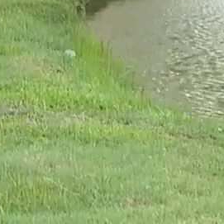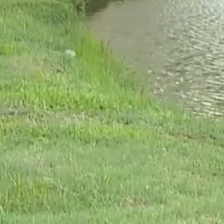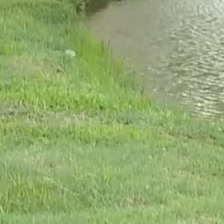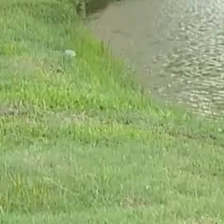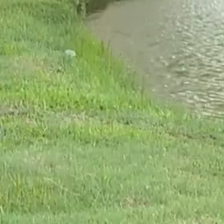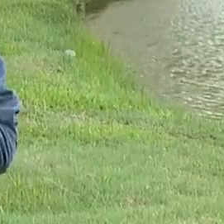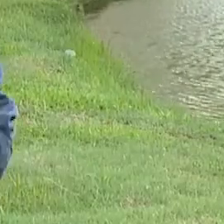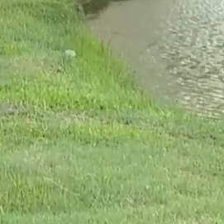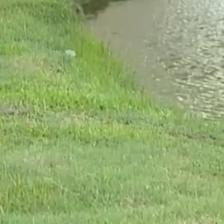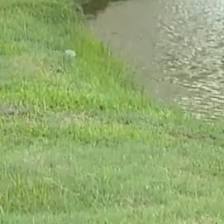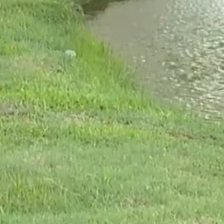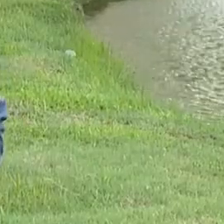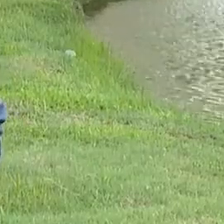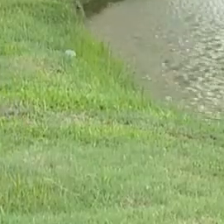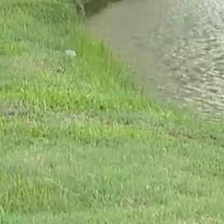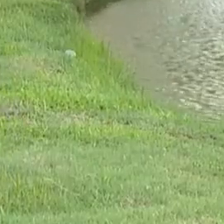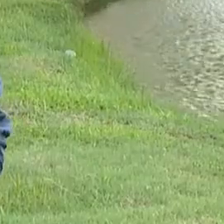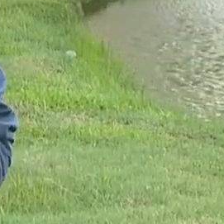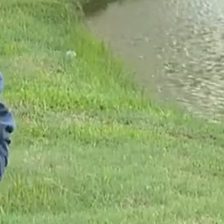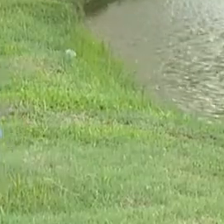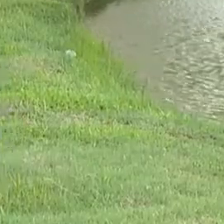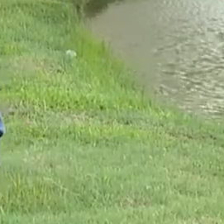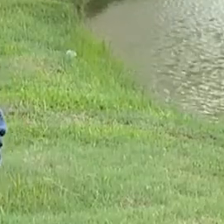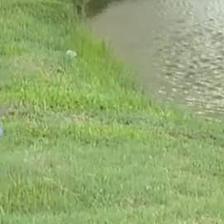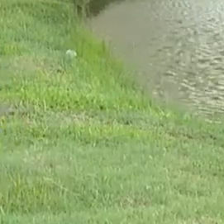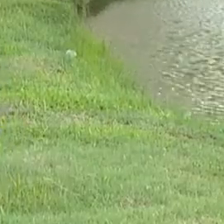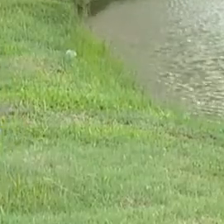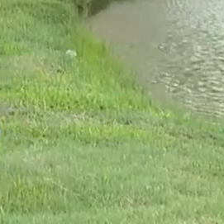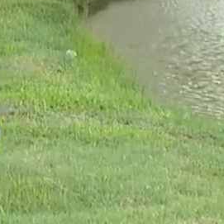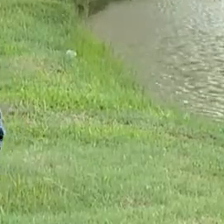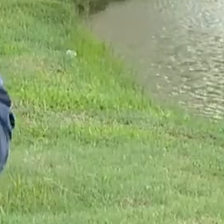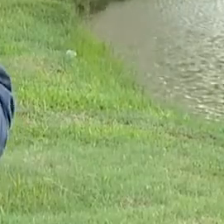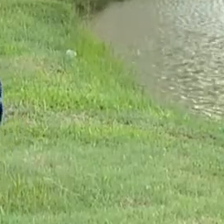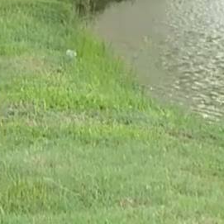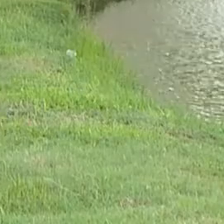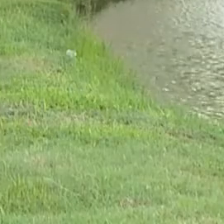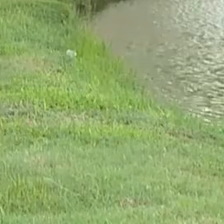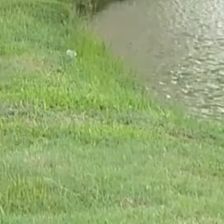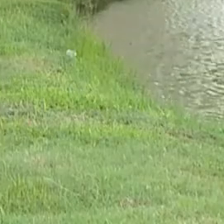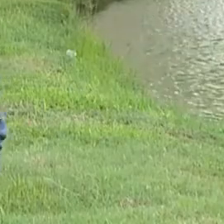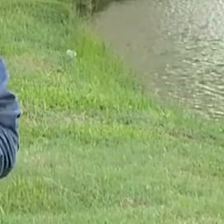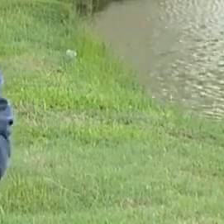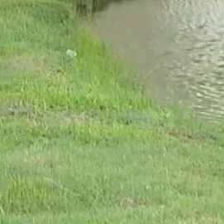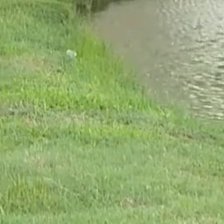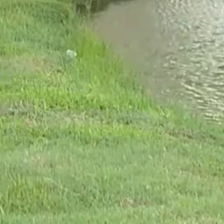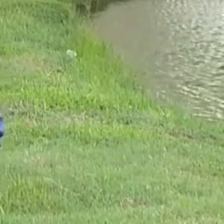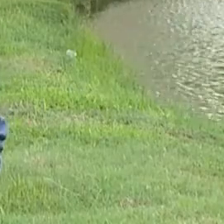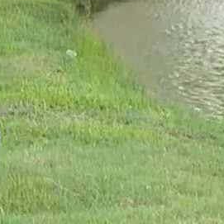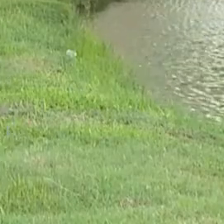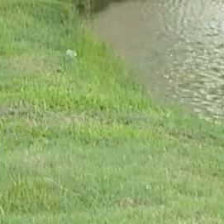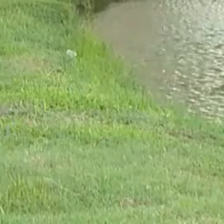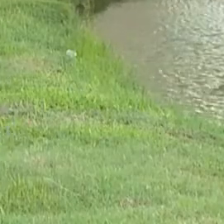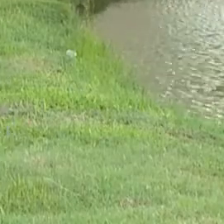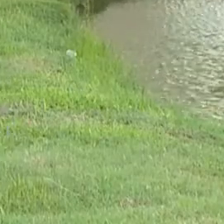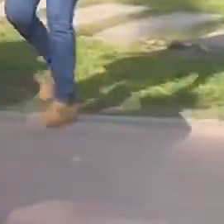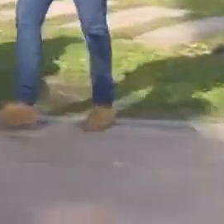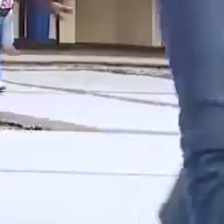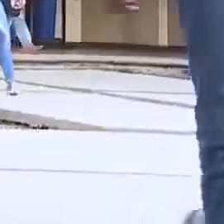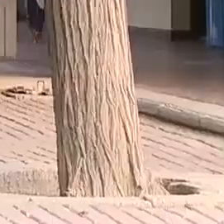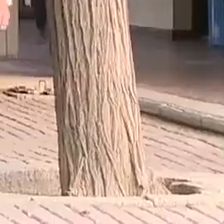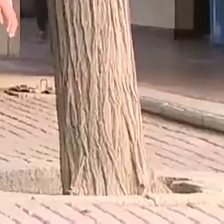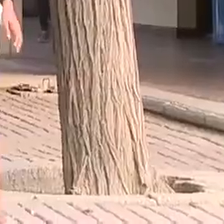Los estudiantes y padres de familia elogiaron a nuestro rector Pablo Vera Salazar por darle el impulso al programa Talento Magdalena.